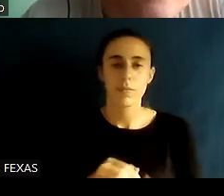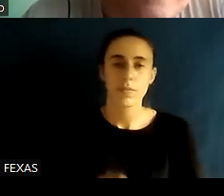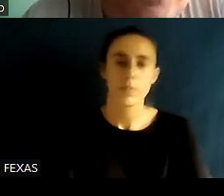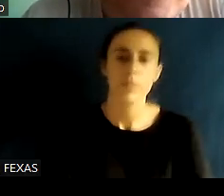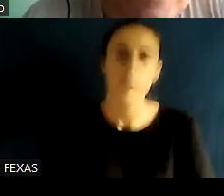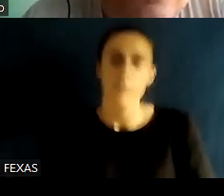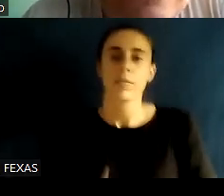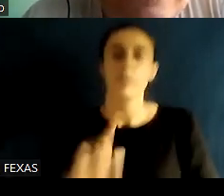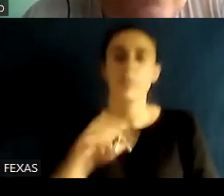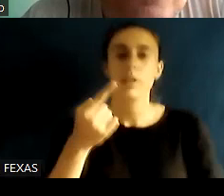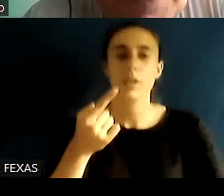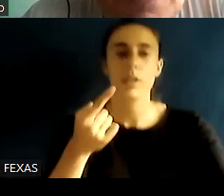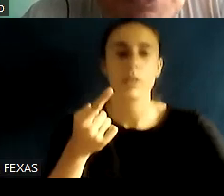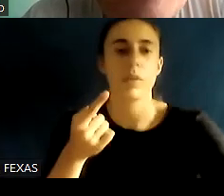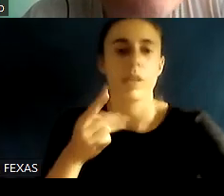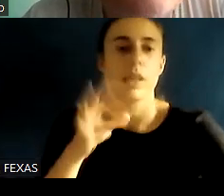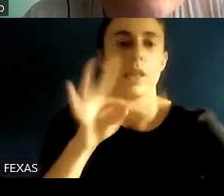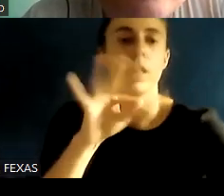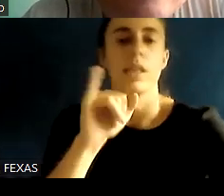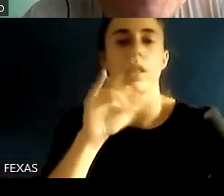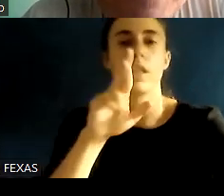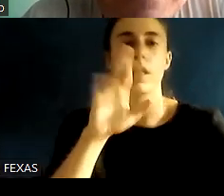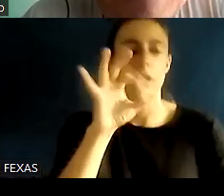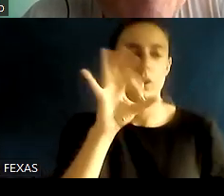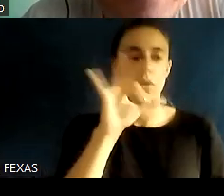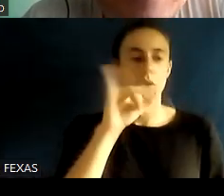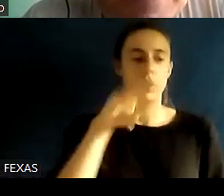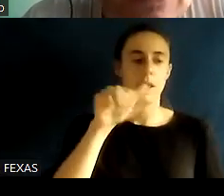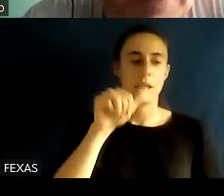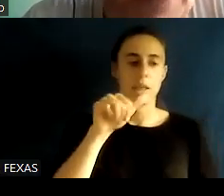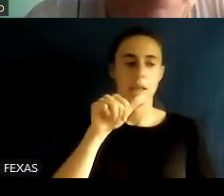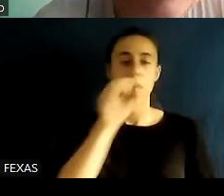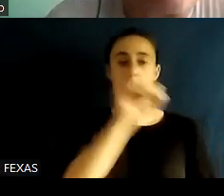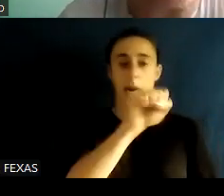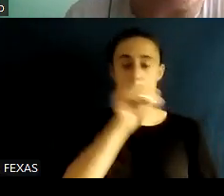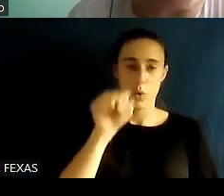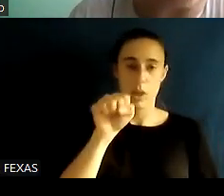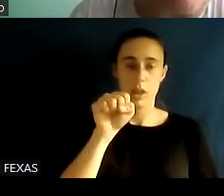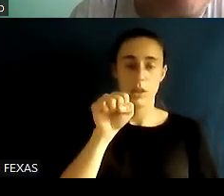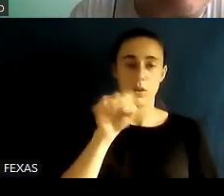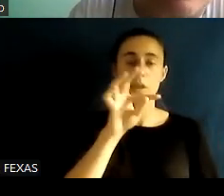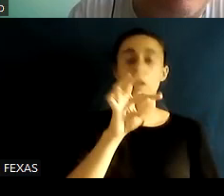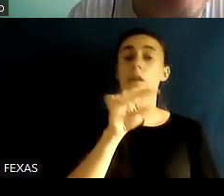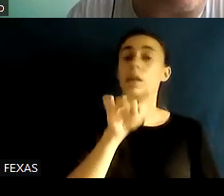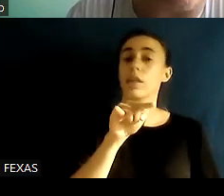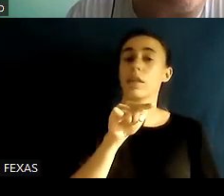tirosina es también un aminoácido, es un aminoácido a partir del cual se produce la